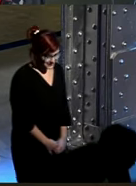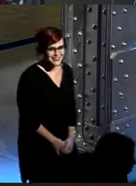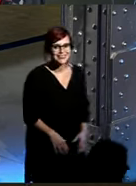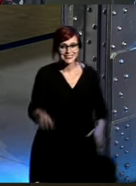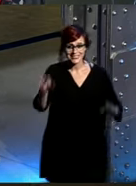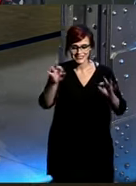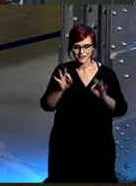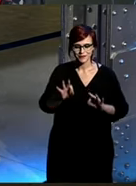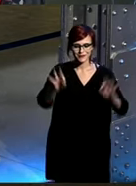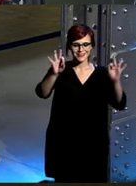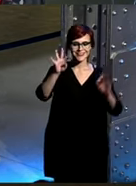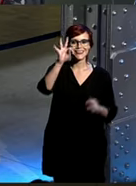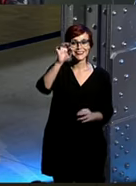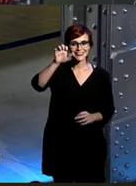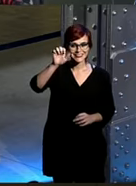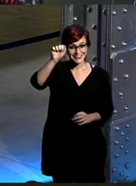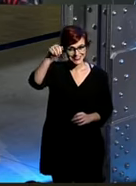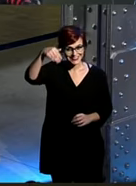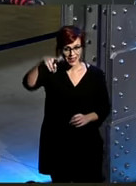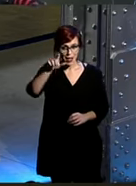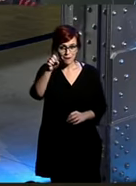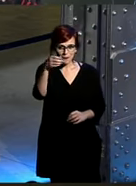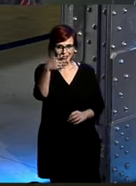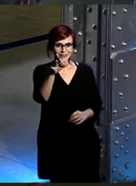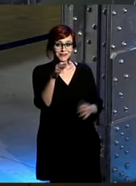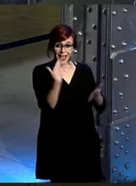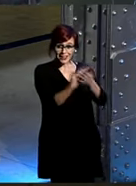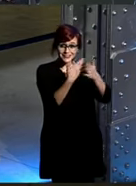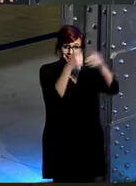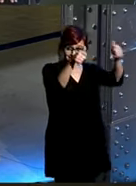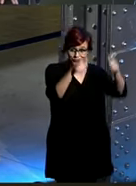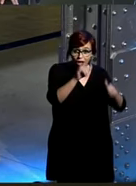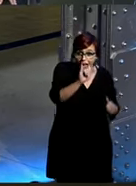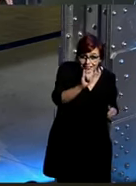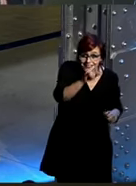si Team Labs tiene certificación académica.